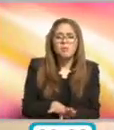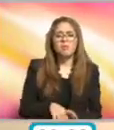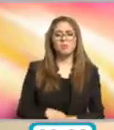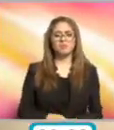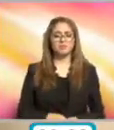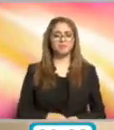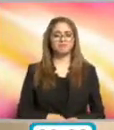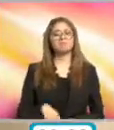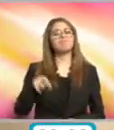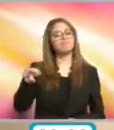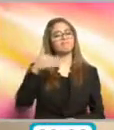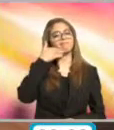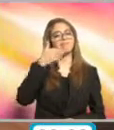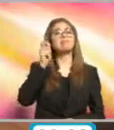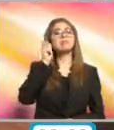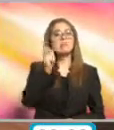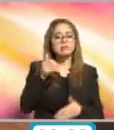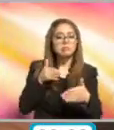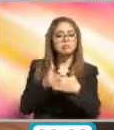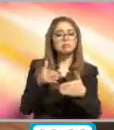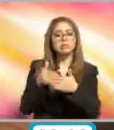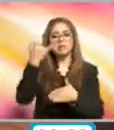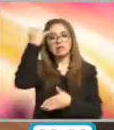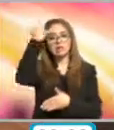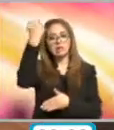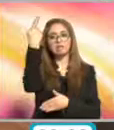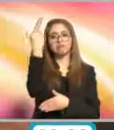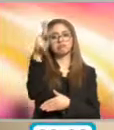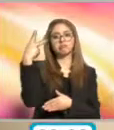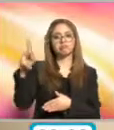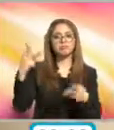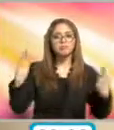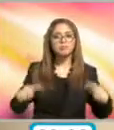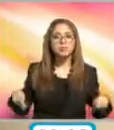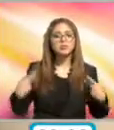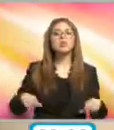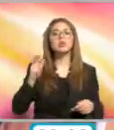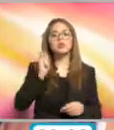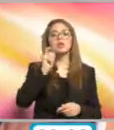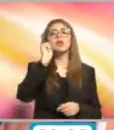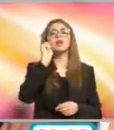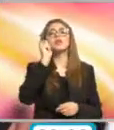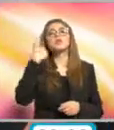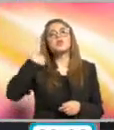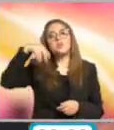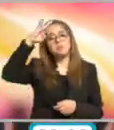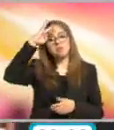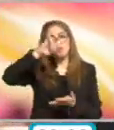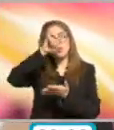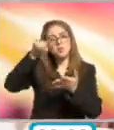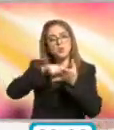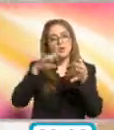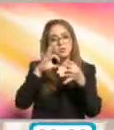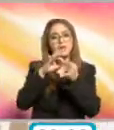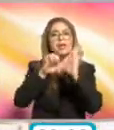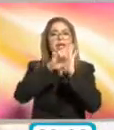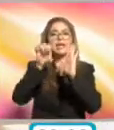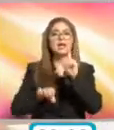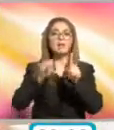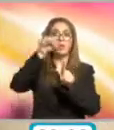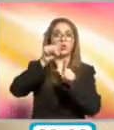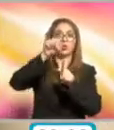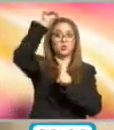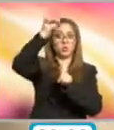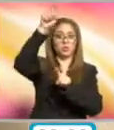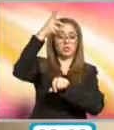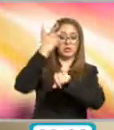ideológico. En el caso de la frontera, pues yo pensaría, más allá de que exista un muro, es una región que está muy conectada. El sur de Estados Unidos y el norte de México